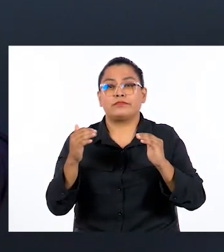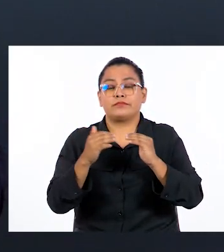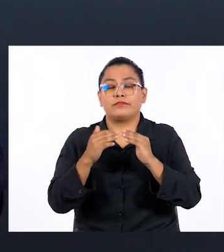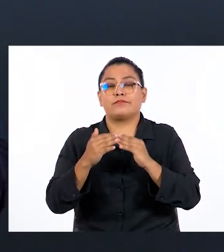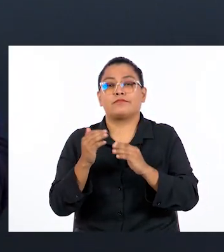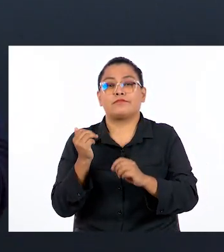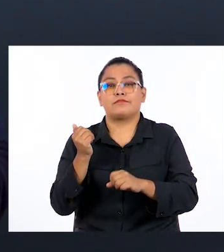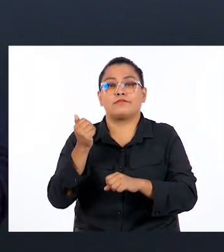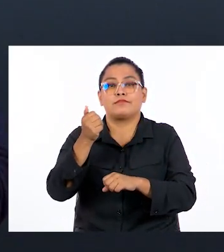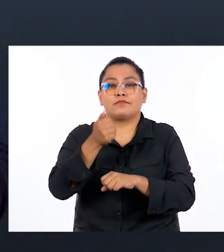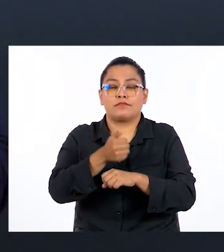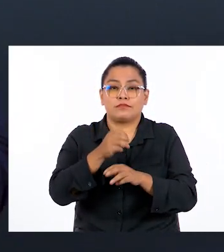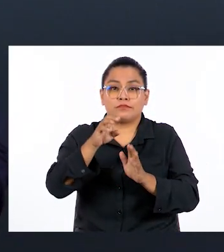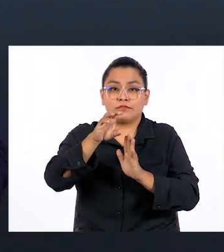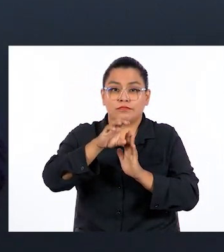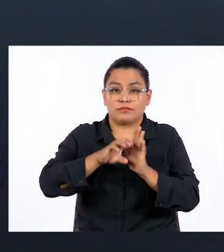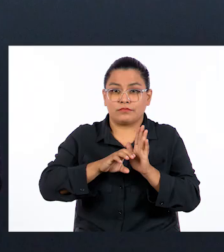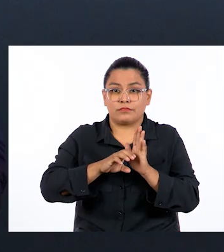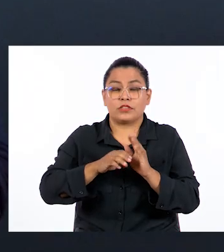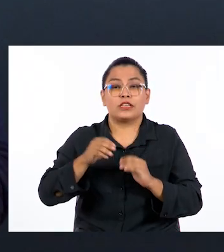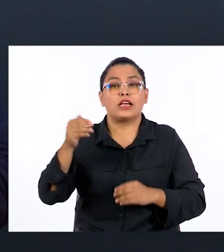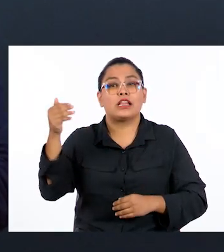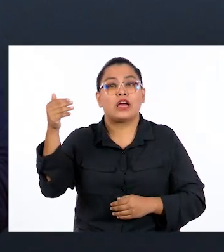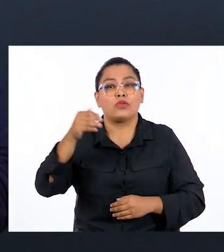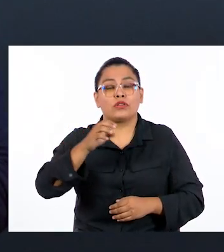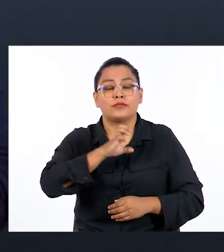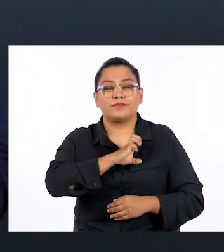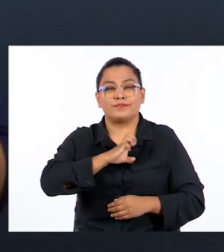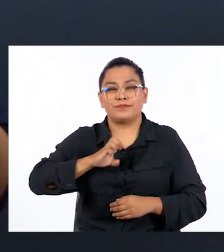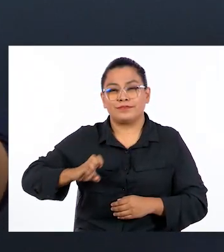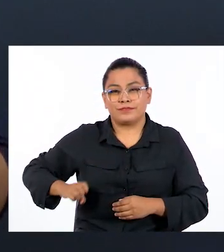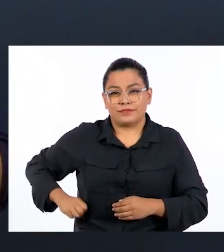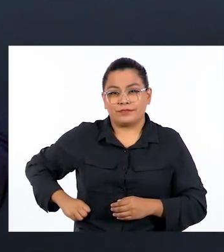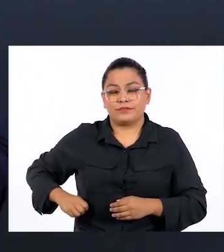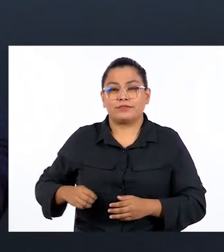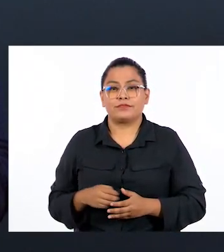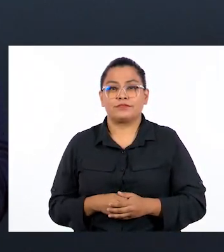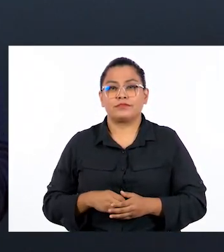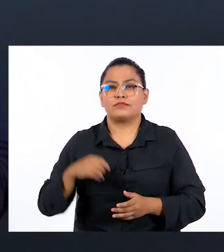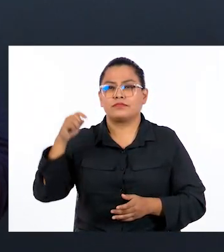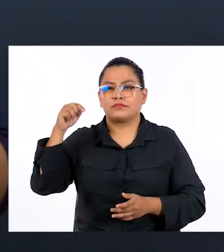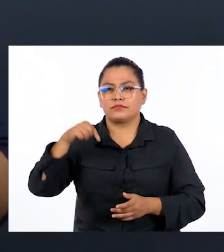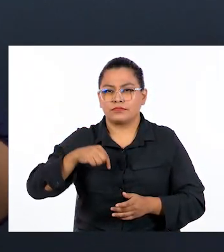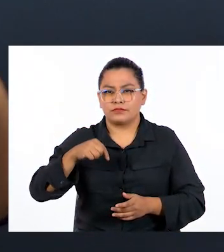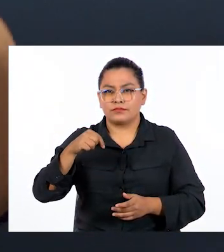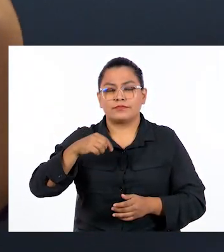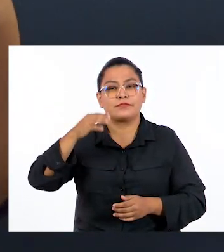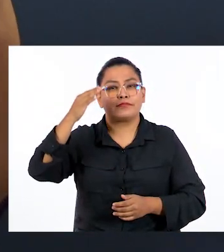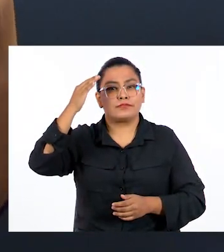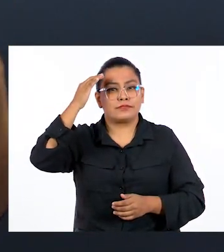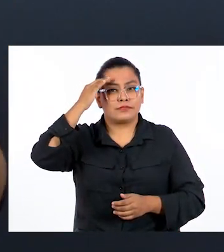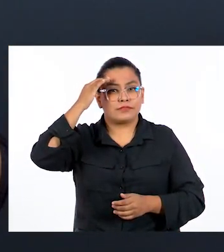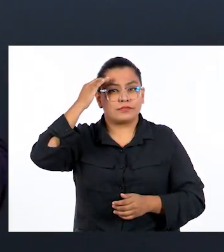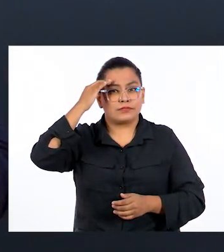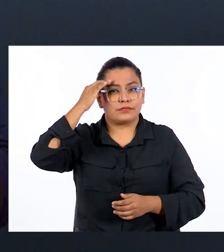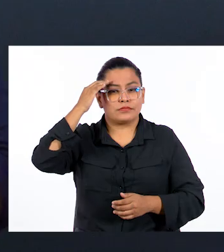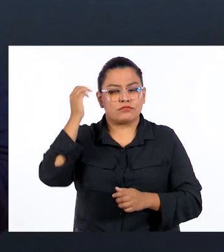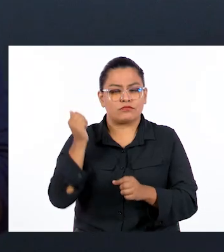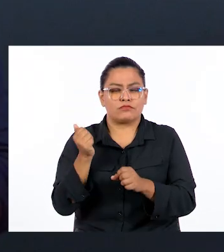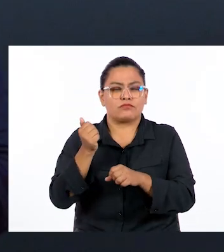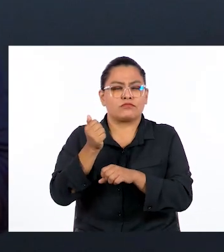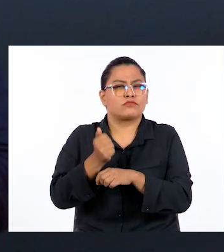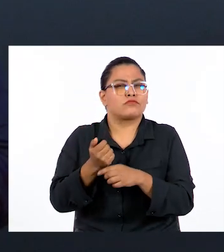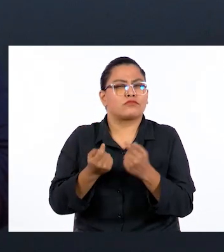fundamentos curriculares de la educación en El Salvador. Ahora vamos a conocer cuáles son estos